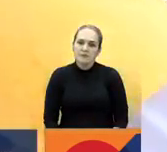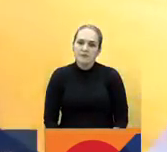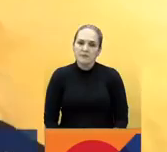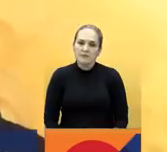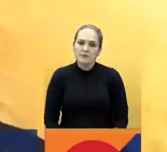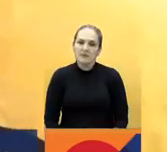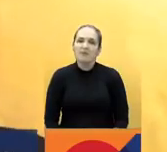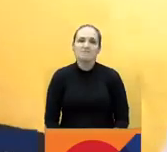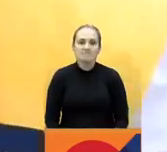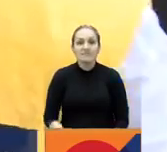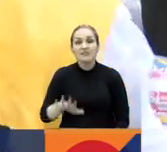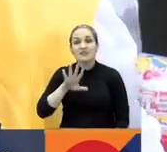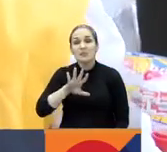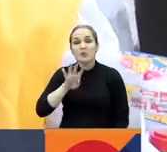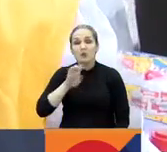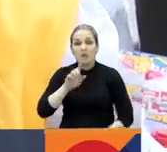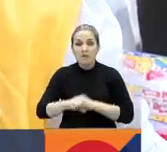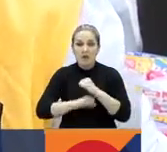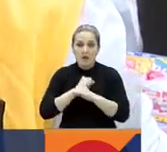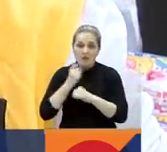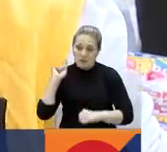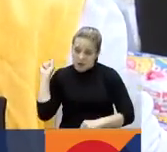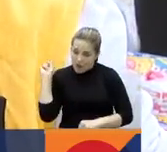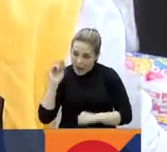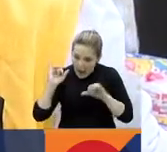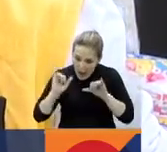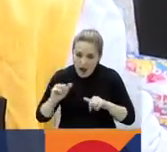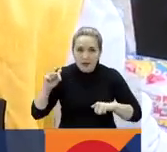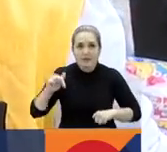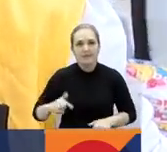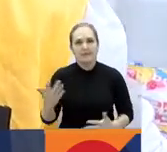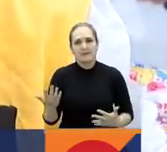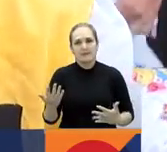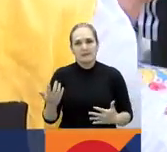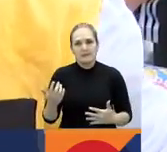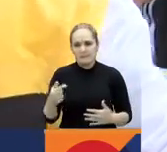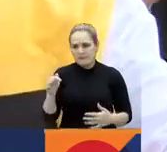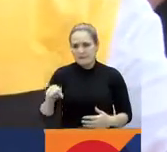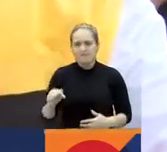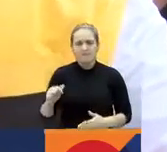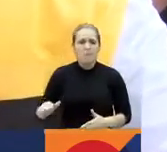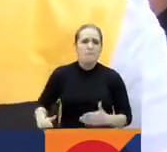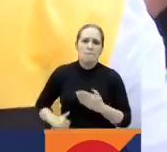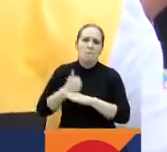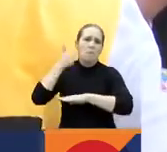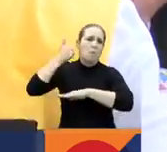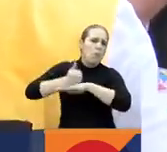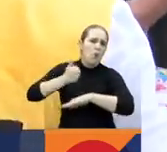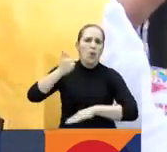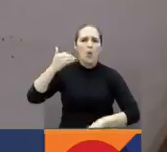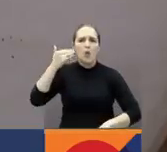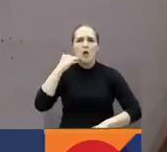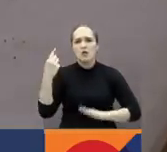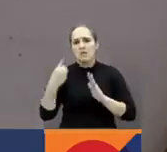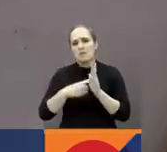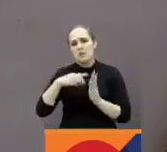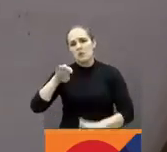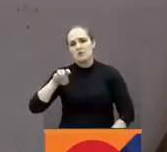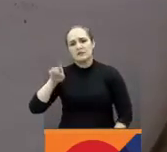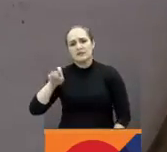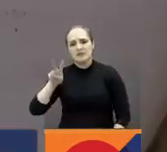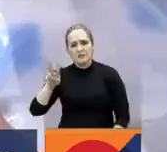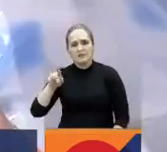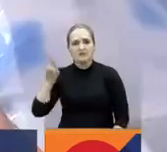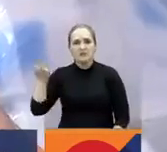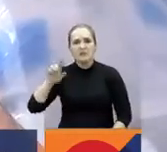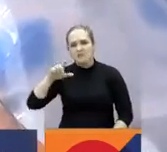durando 59 años. 59 años. Sí, señor. Esto fue fundado en 1962. Entre espinazo